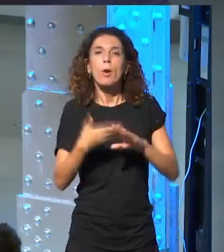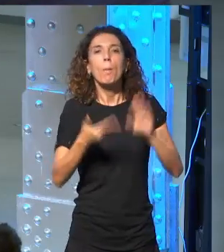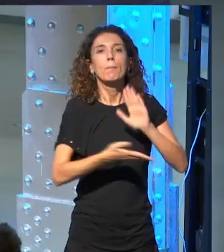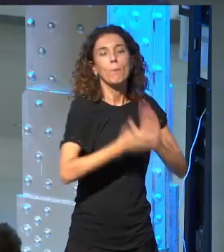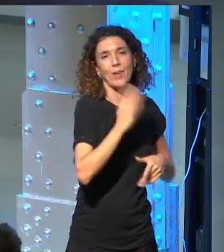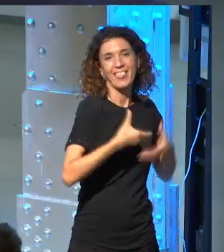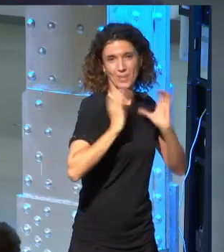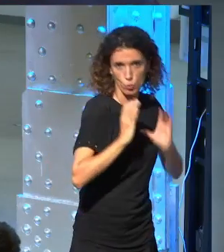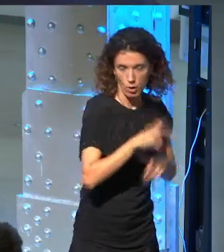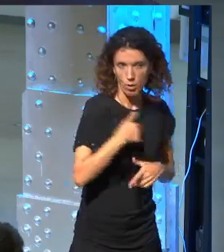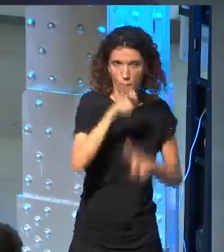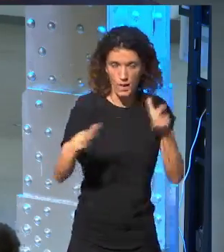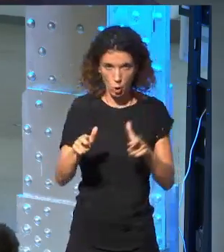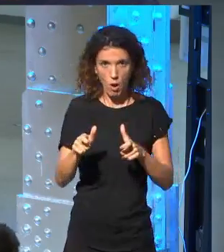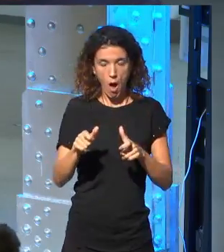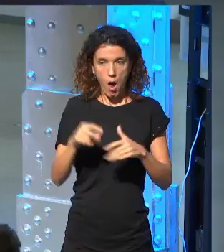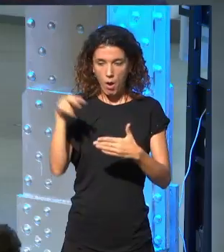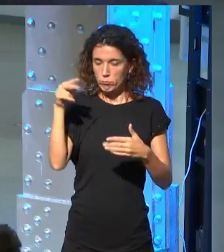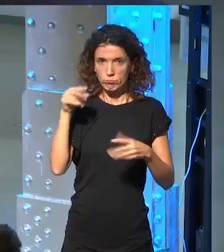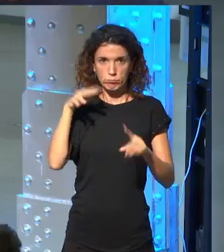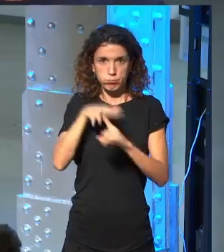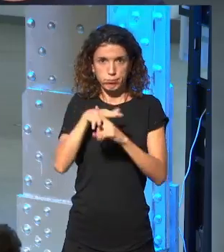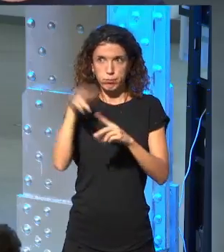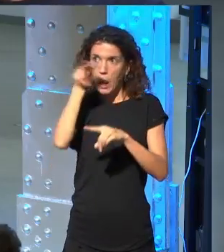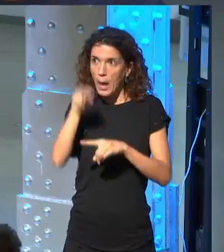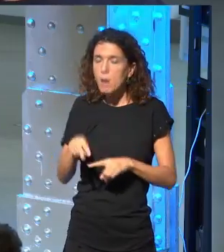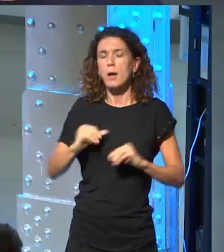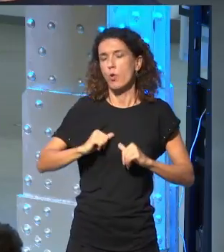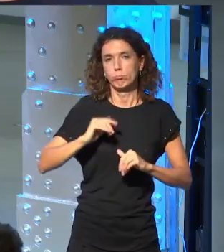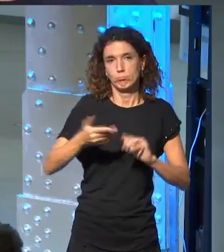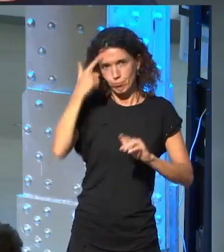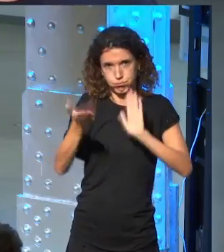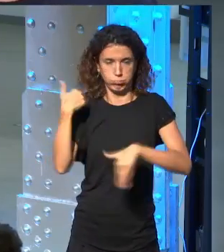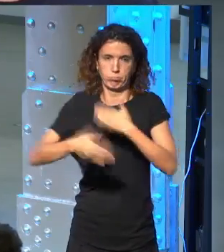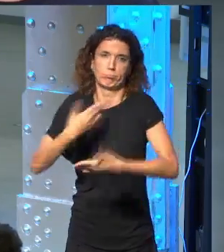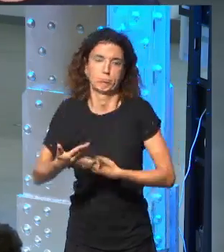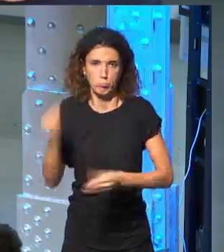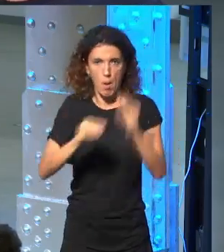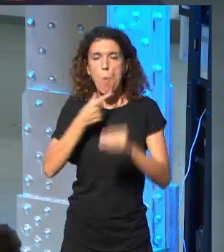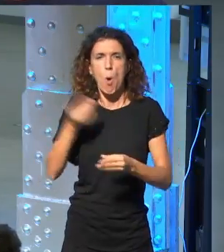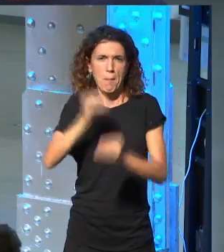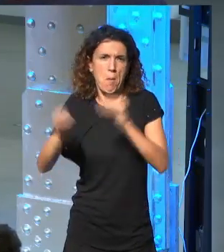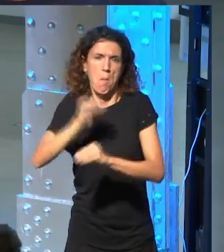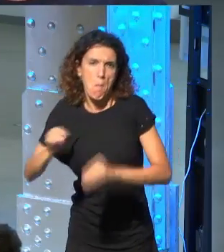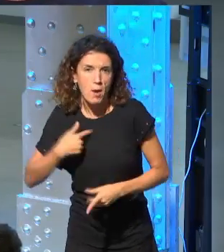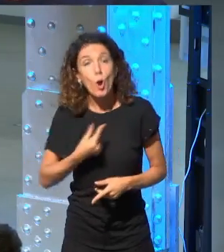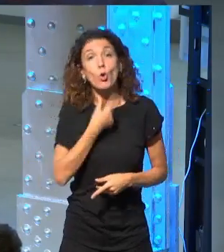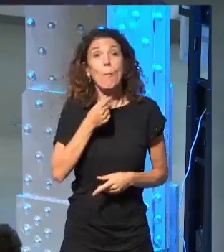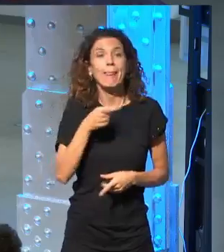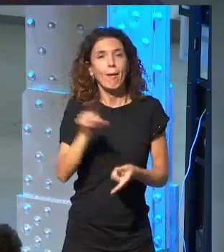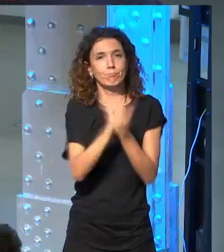Entonces cuando vi que la gente reaccionó muy bien a esto, dije, bueno, pues aquí ya tengo vía libre. O sea, aquí voy a empezar a meter humor, o sea, no voy a convertirlo en una